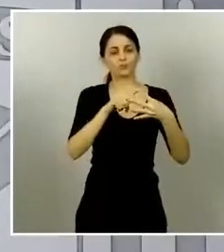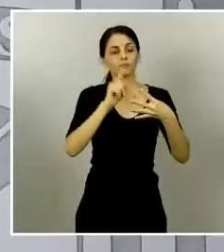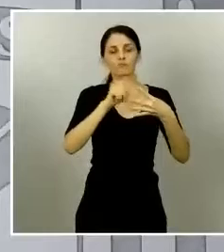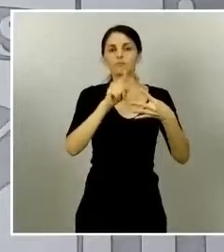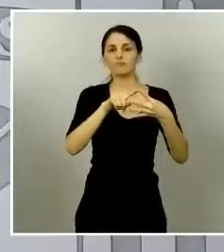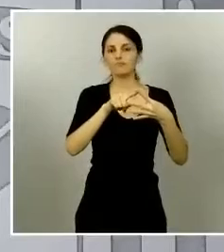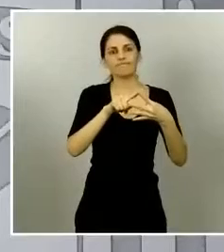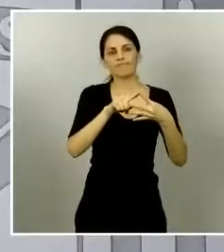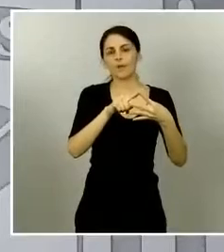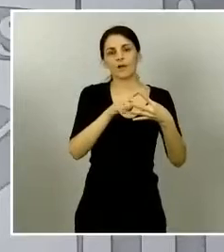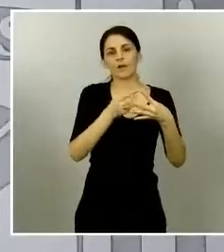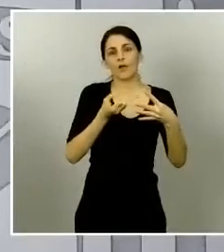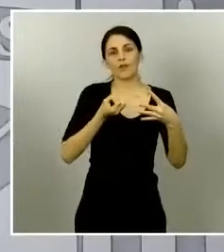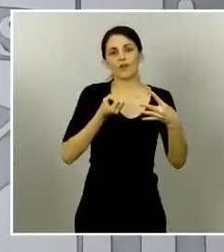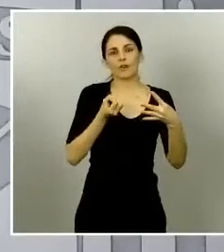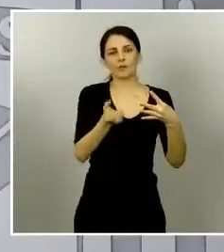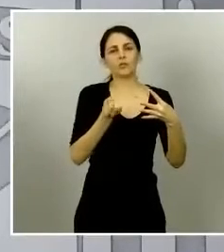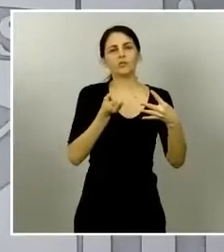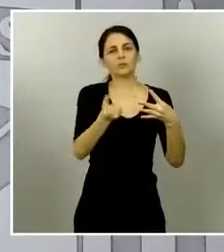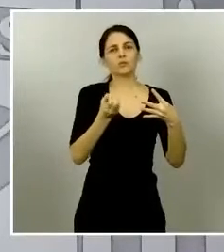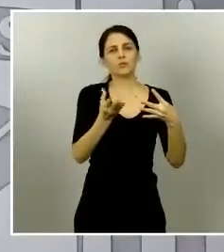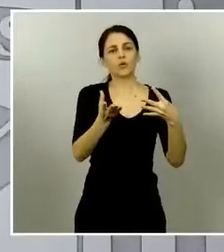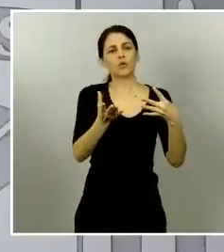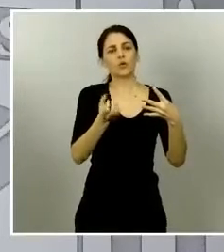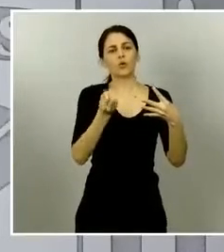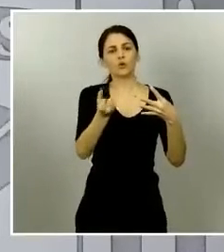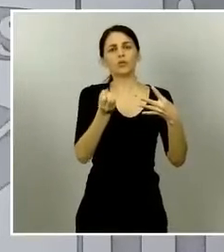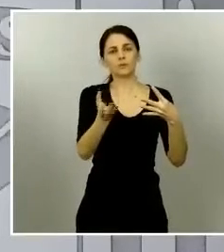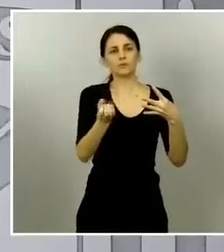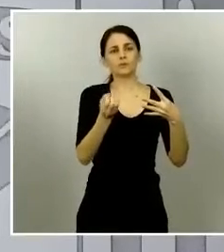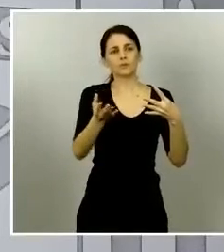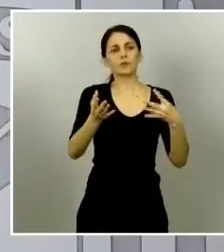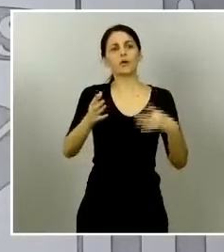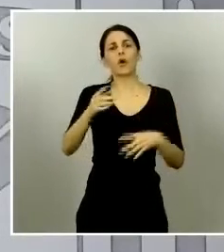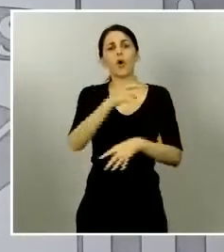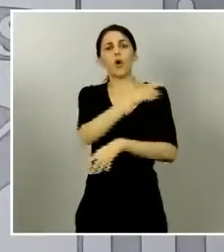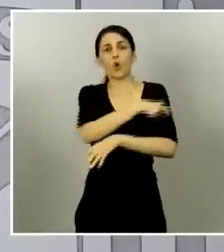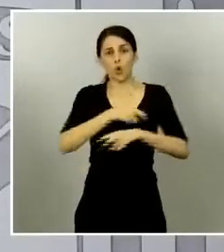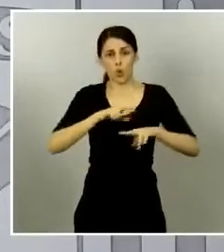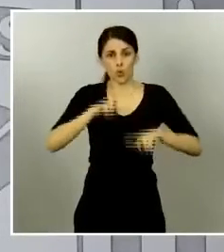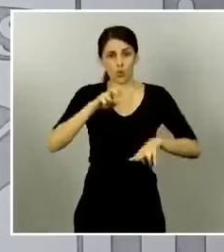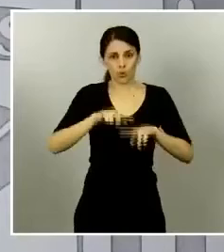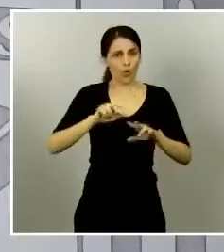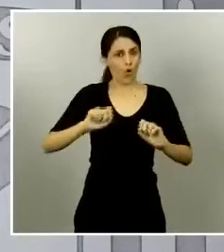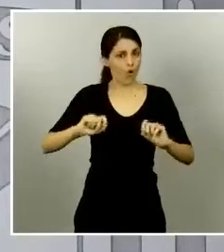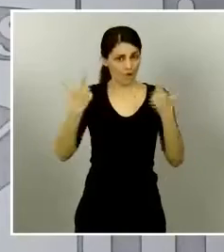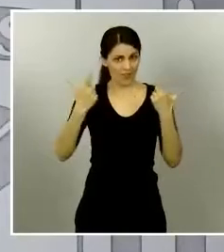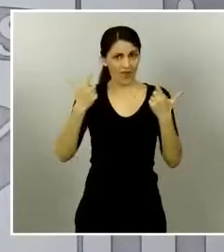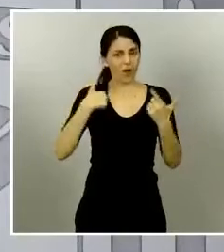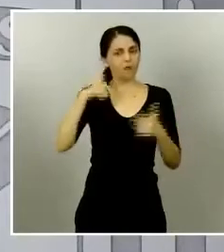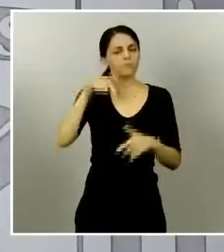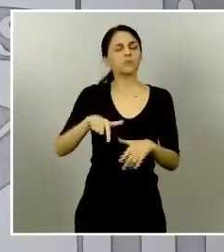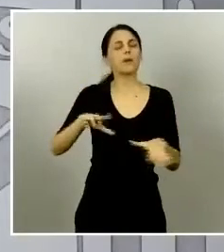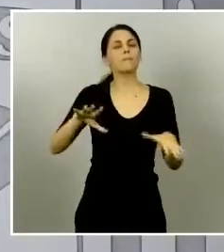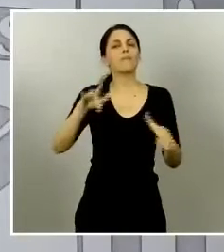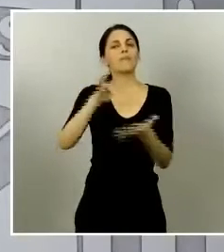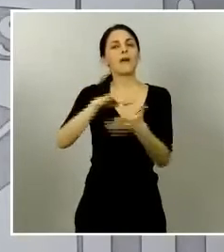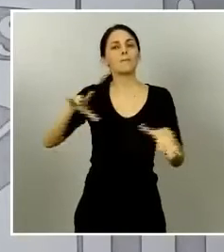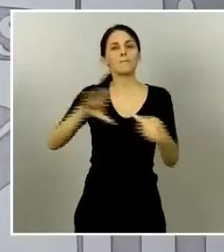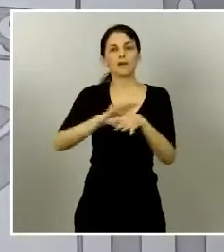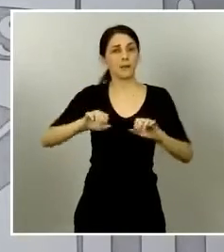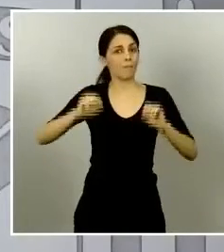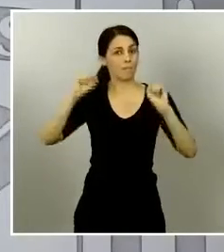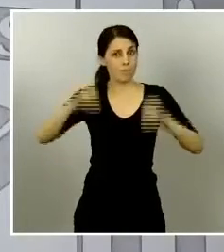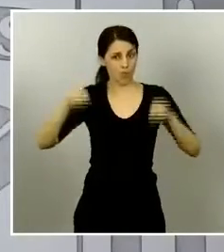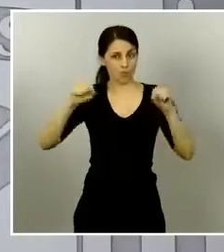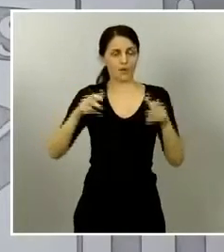pero sobre todo en cuatro aspectos. El primero, la declaración de luto oficial en todo el país por espacio de 10 días,